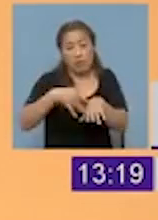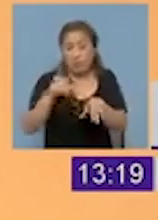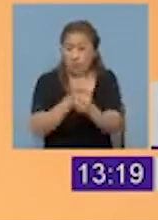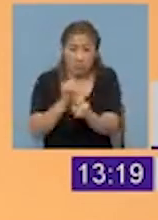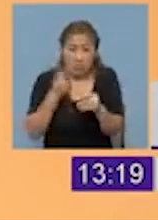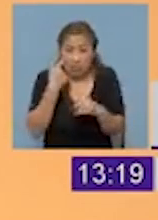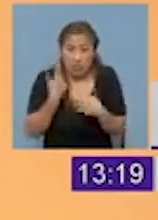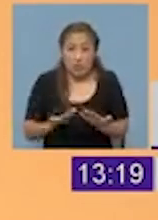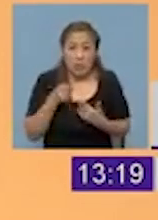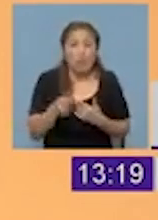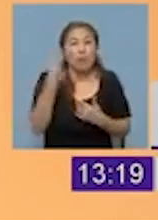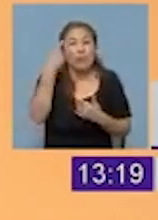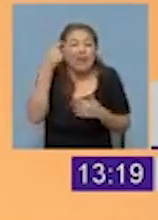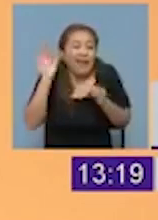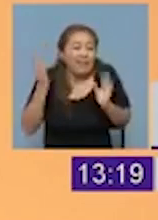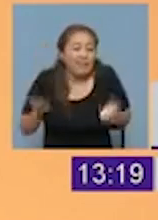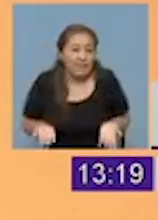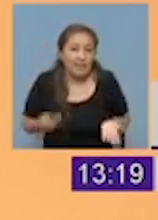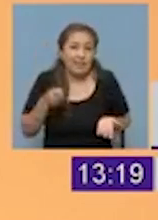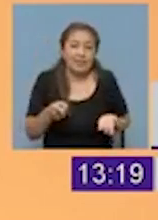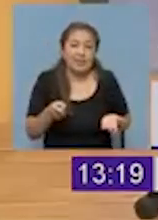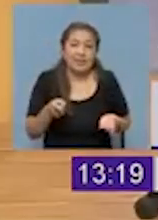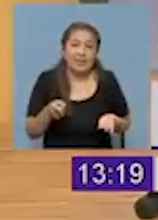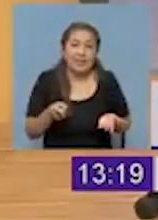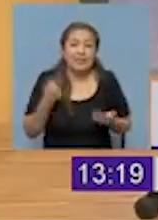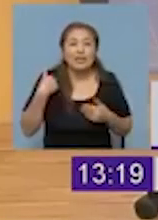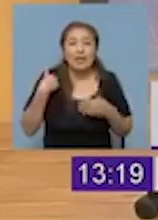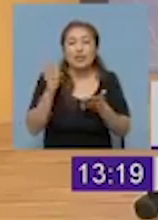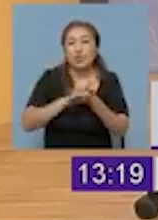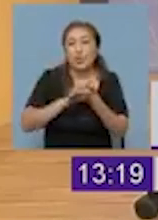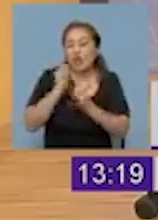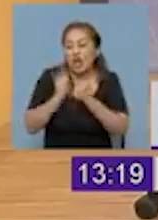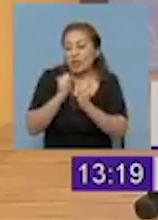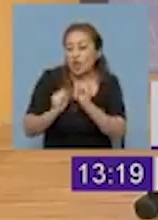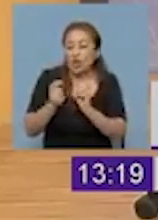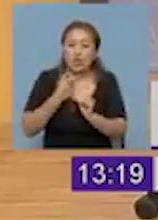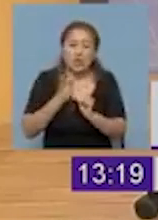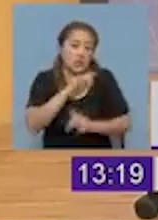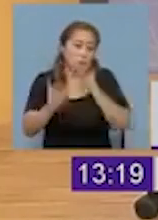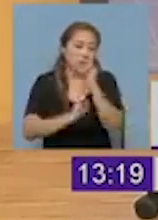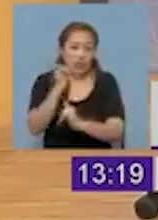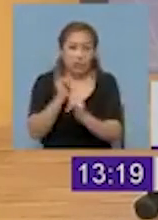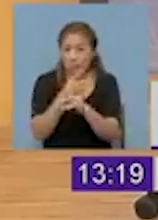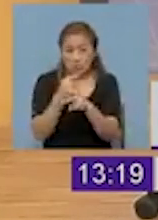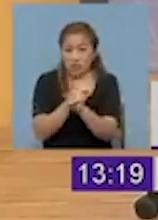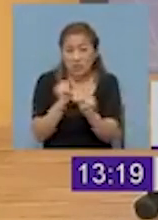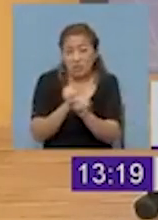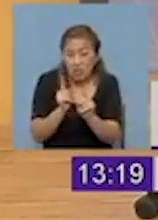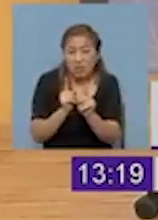demora porque a ver si tenemos que ir una situación que aprecian y quiero referirme a